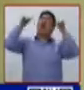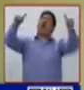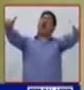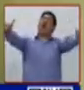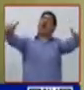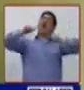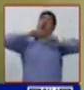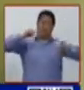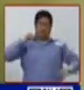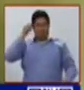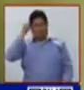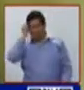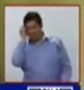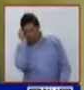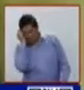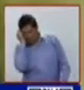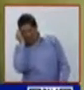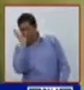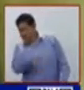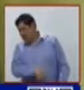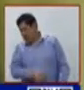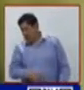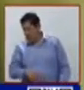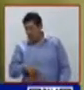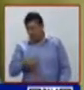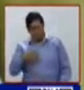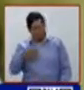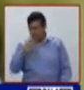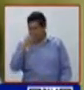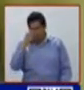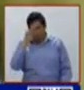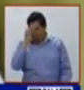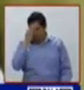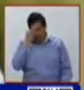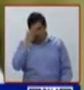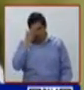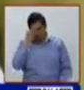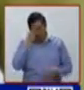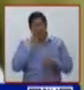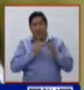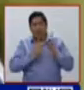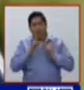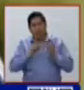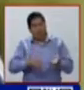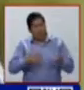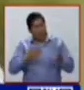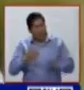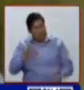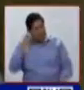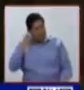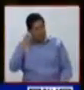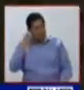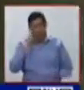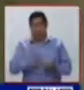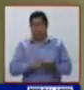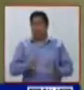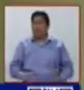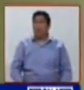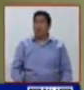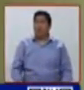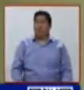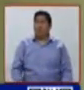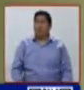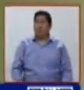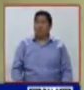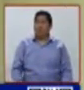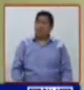y yo decía, estos son malagüeros, a mis hijas les di malagüero, para que alguien se muera, es esto.